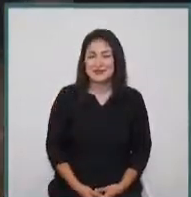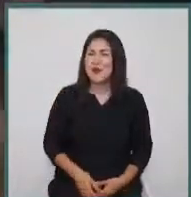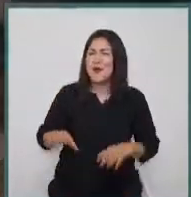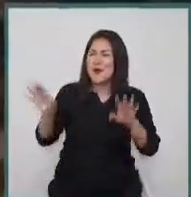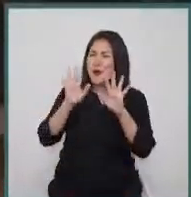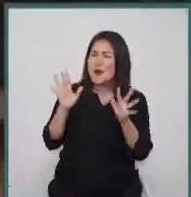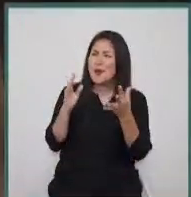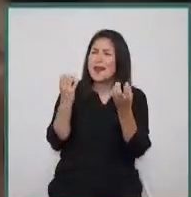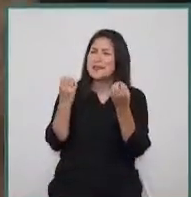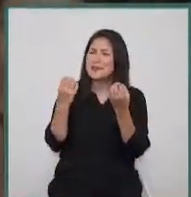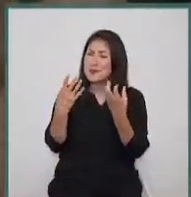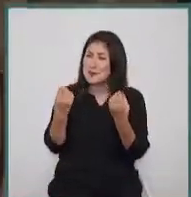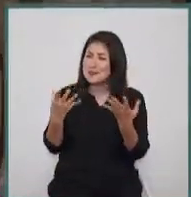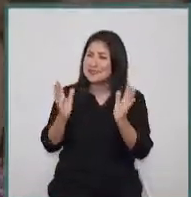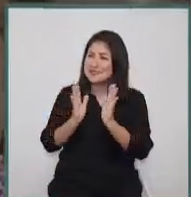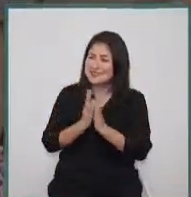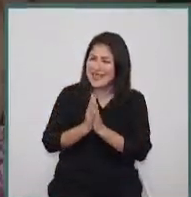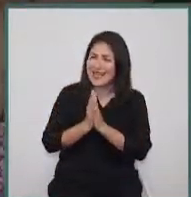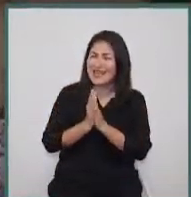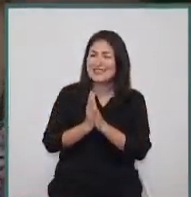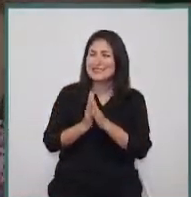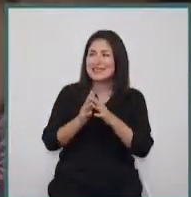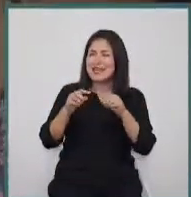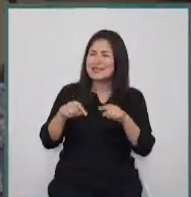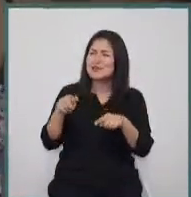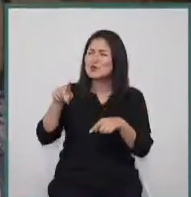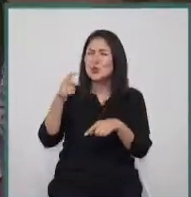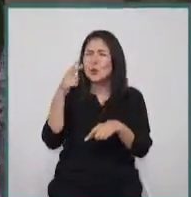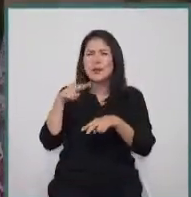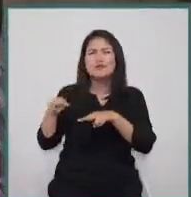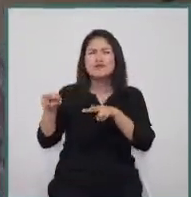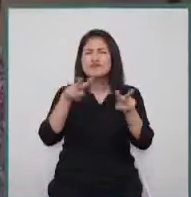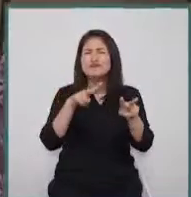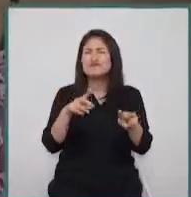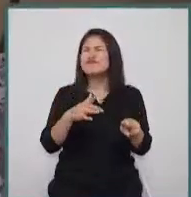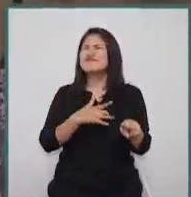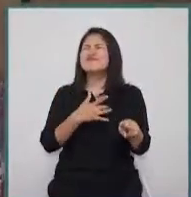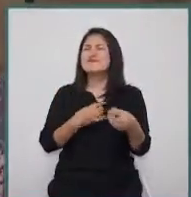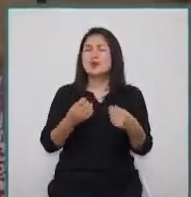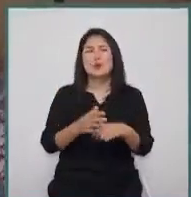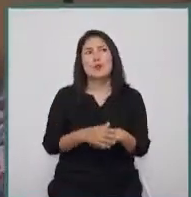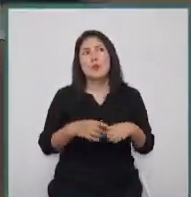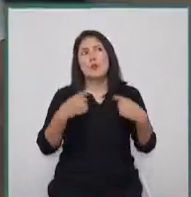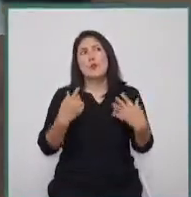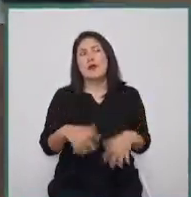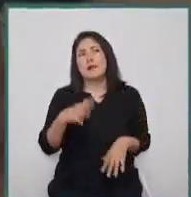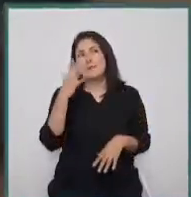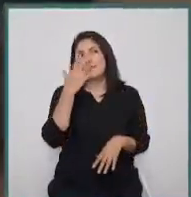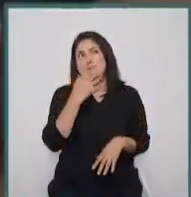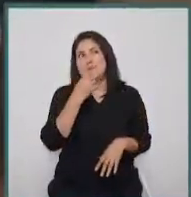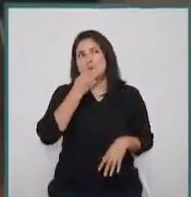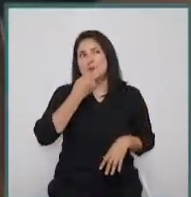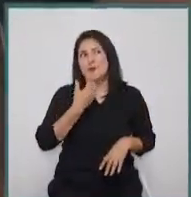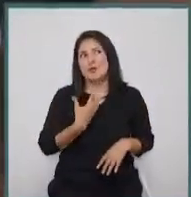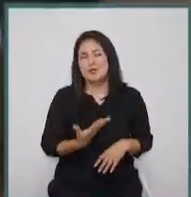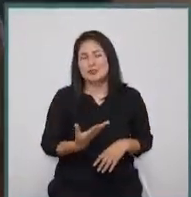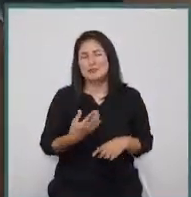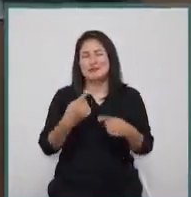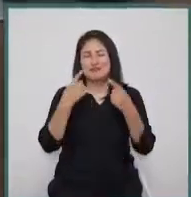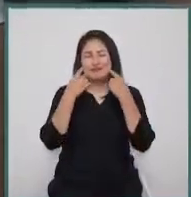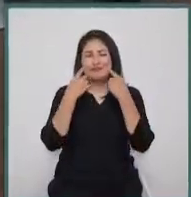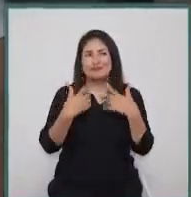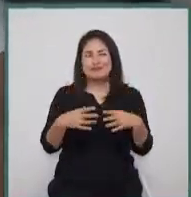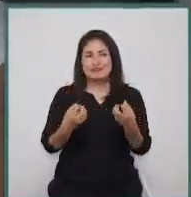¡Hola! ¿Qué tal? ¿Cómo están? Pues aquí, ¿qué les ha parecido esta presentación del Wailers? Oh, muy bonito, una